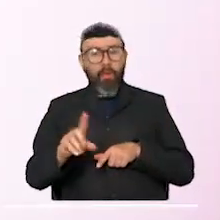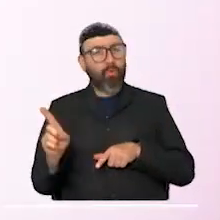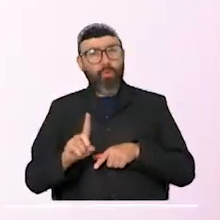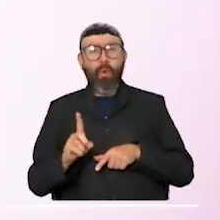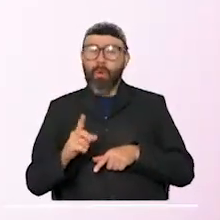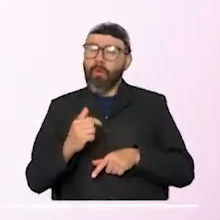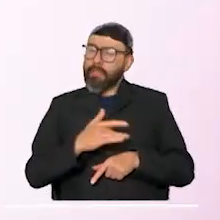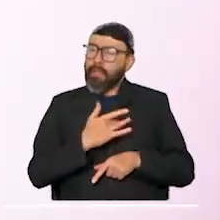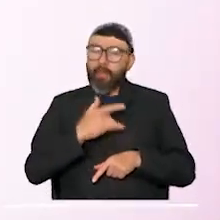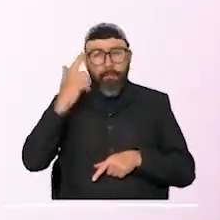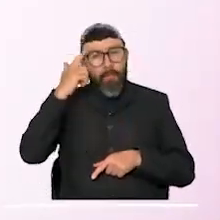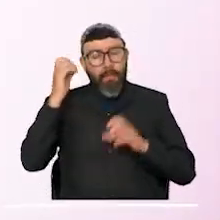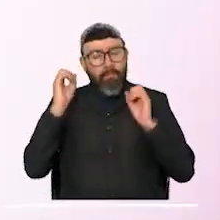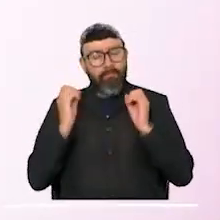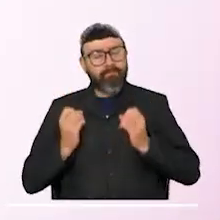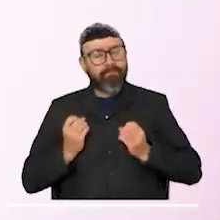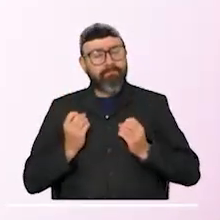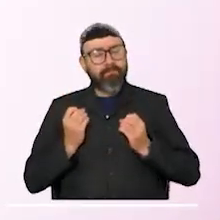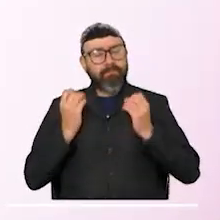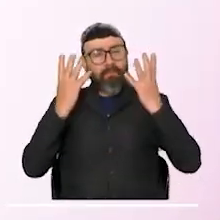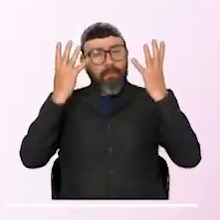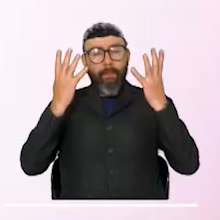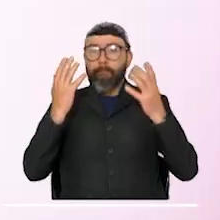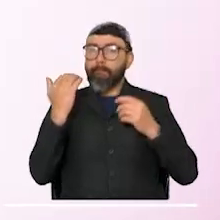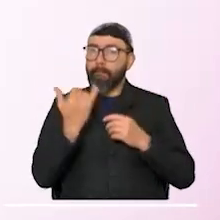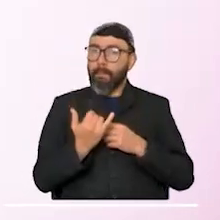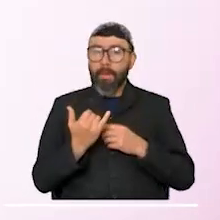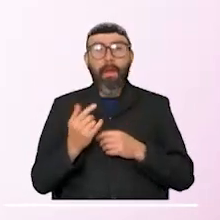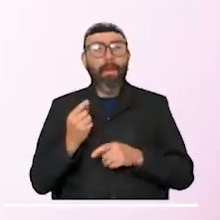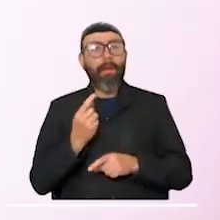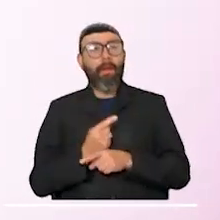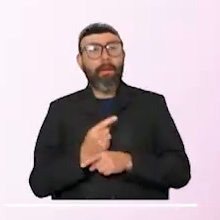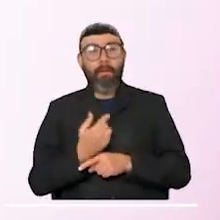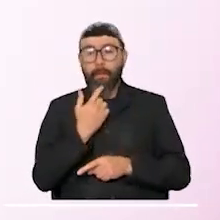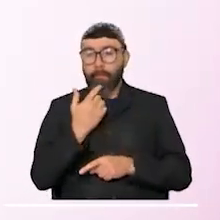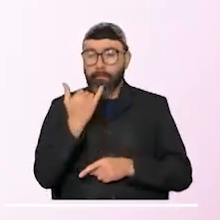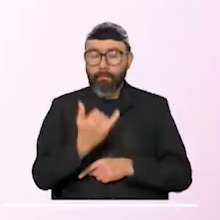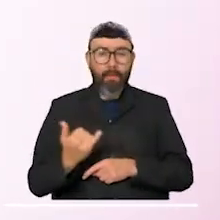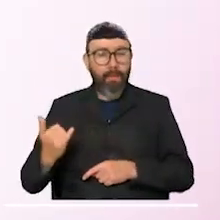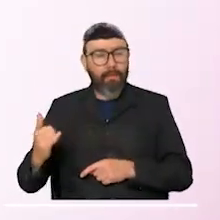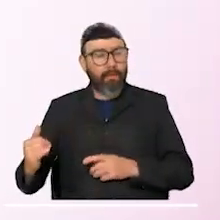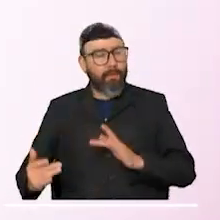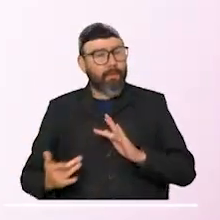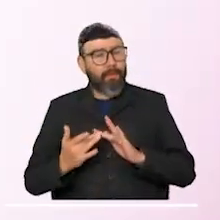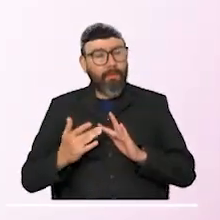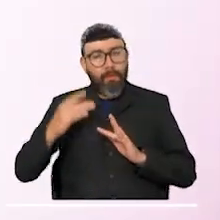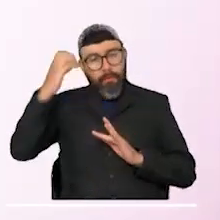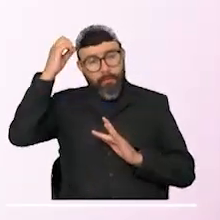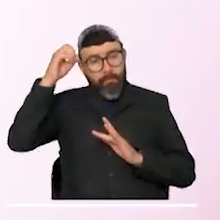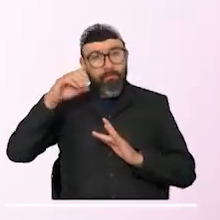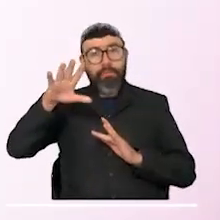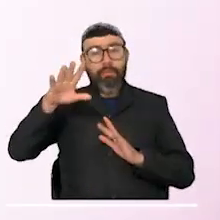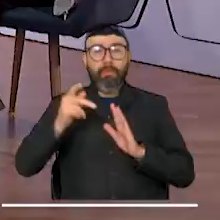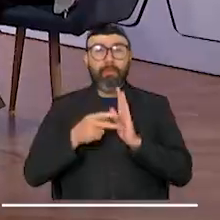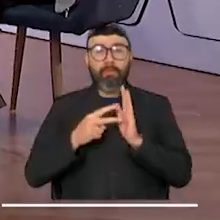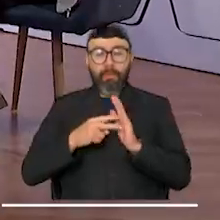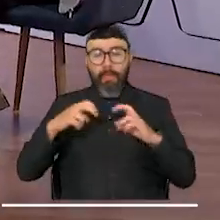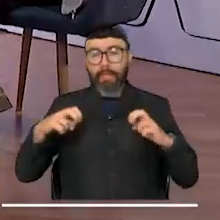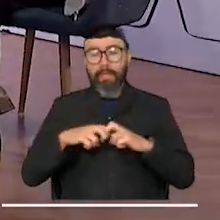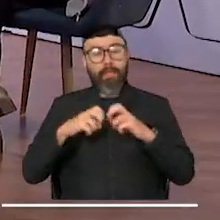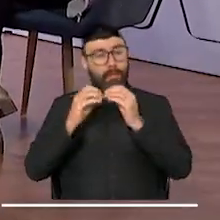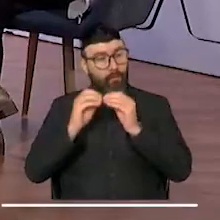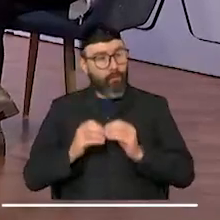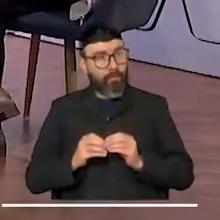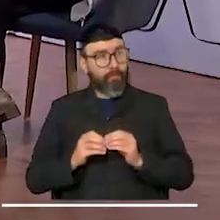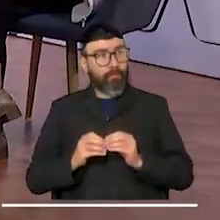que la eyaculación es que llevan la energía a su centro más alta de los chakras que está en la cabeza Entonces de esa forma se considera energía creadora Bueno ya